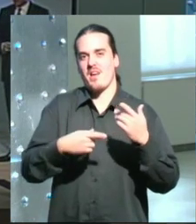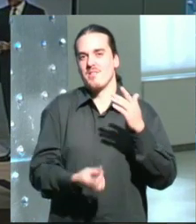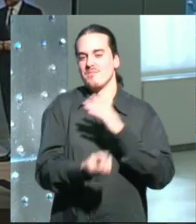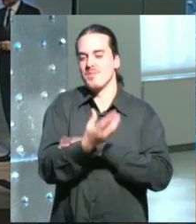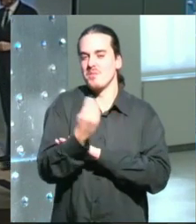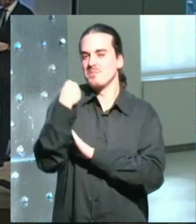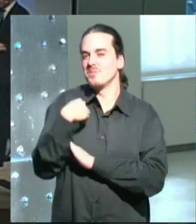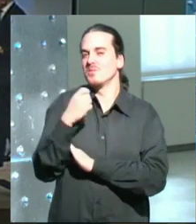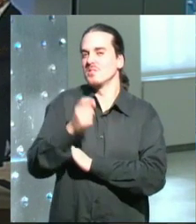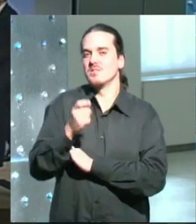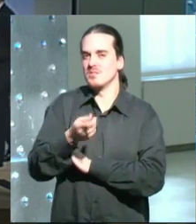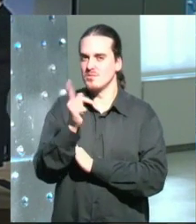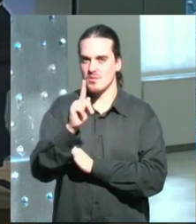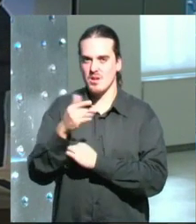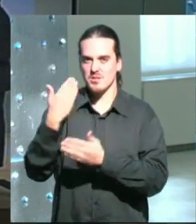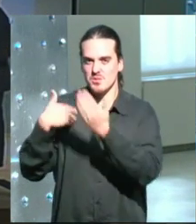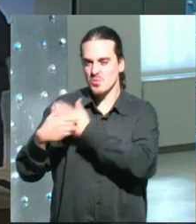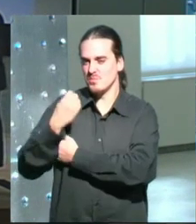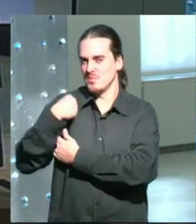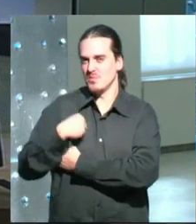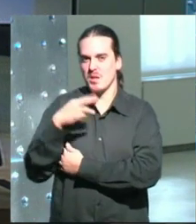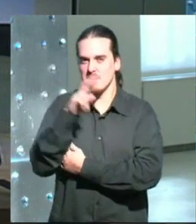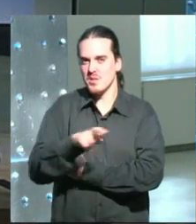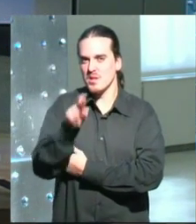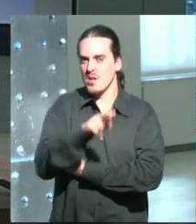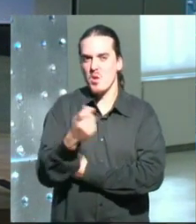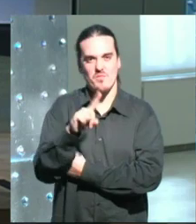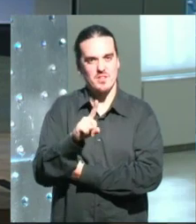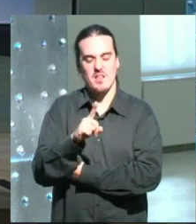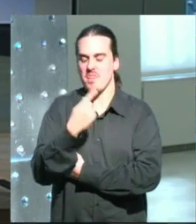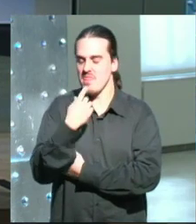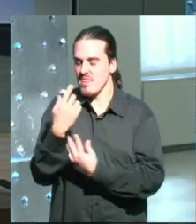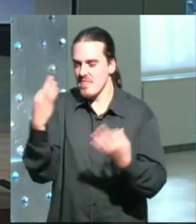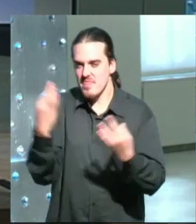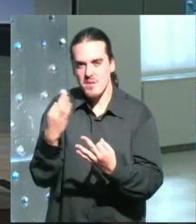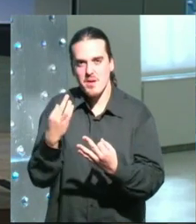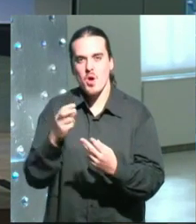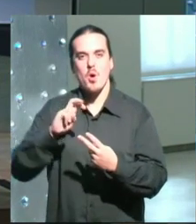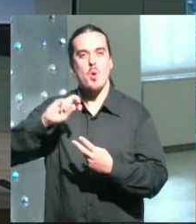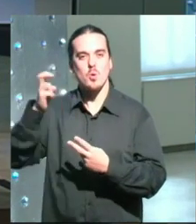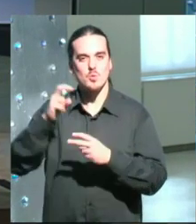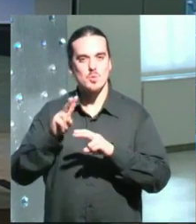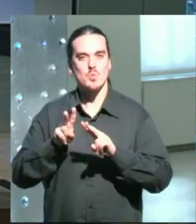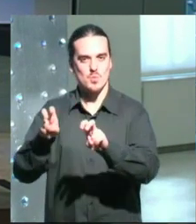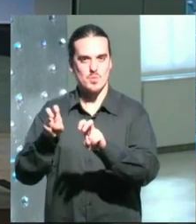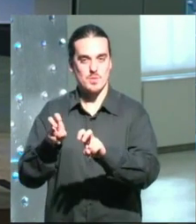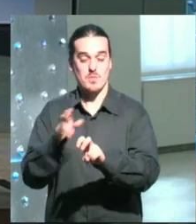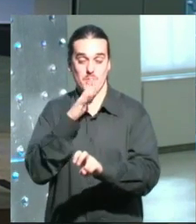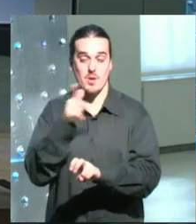esto porque lo que hizo definitivamente fue, al principio de su campaña, buscar a los mejores y entender